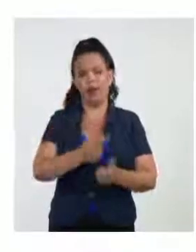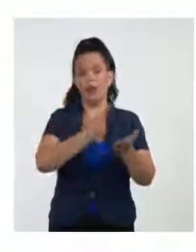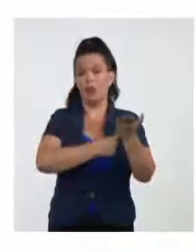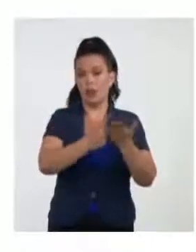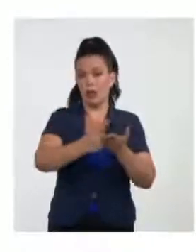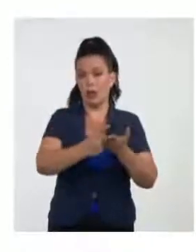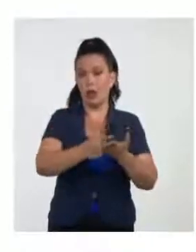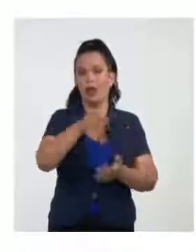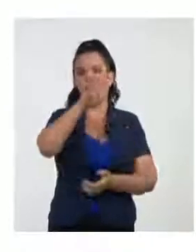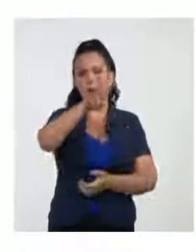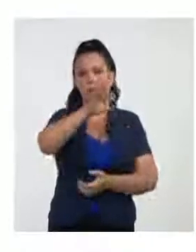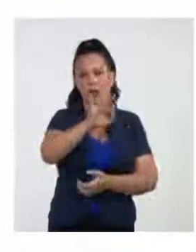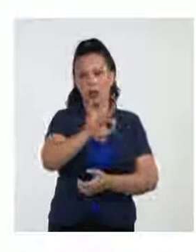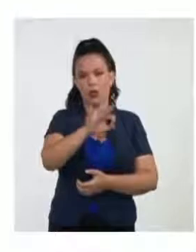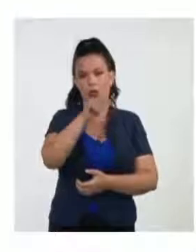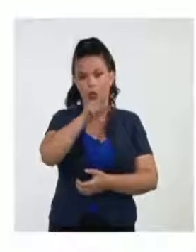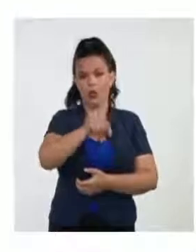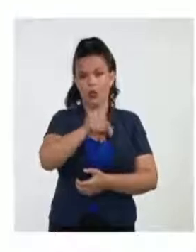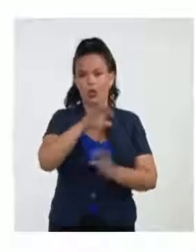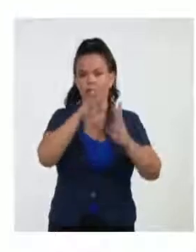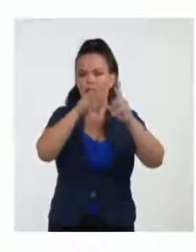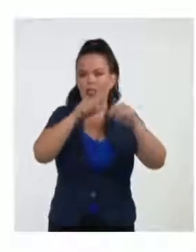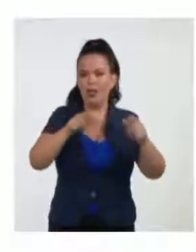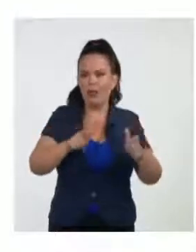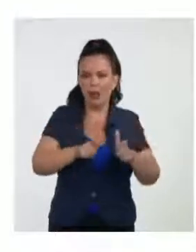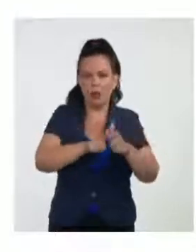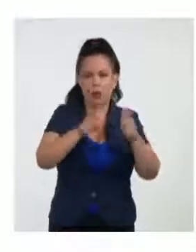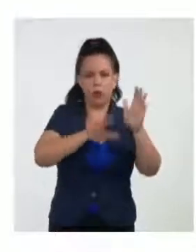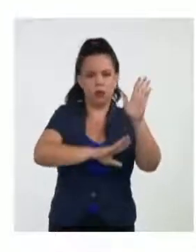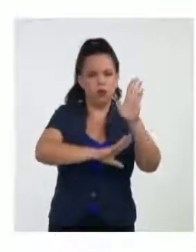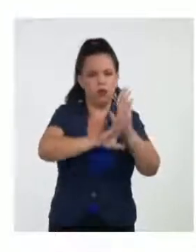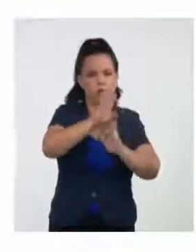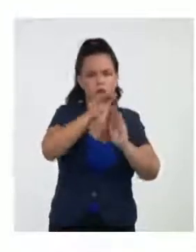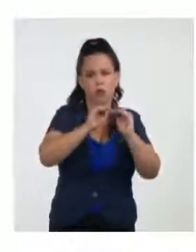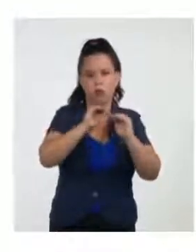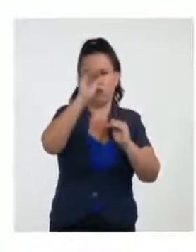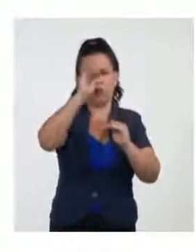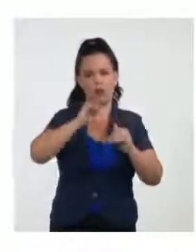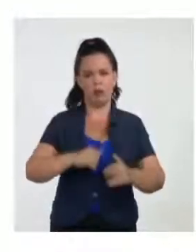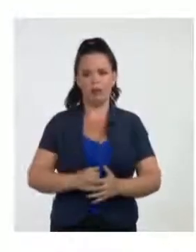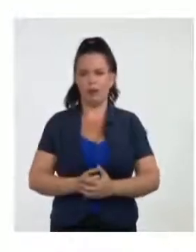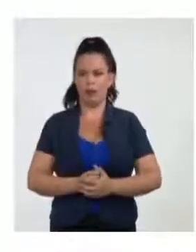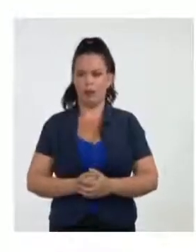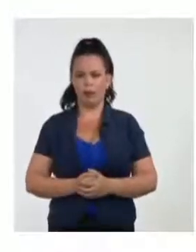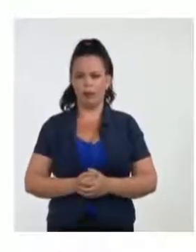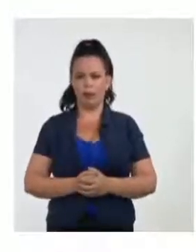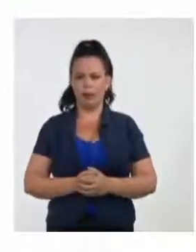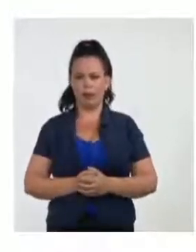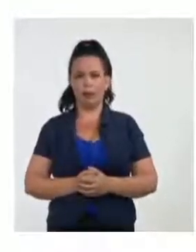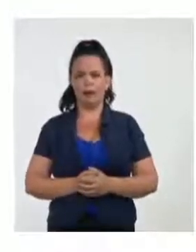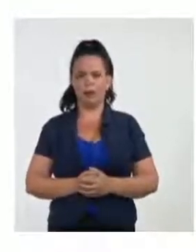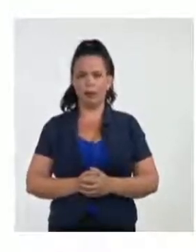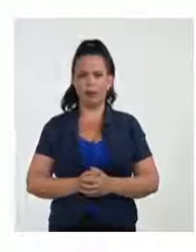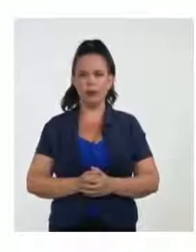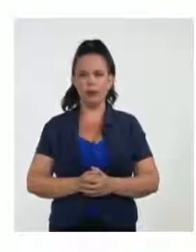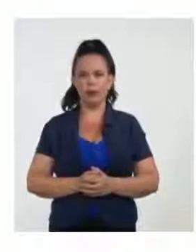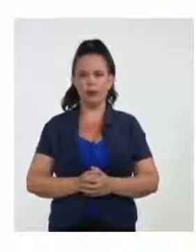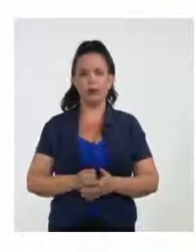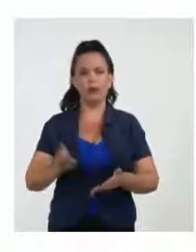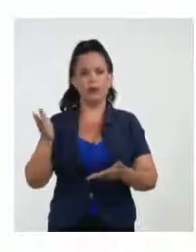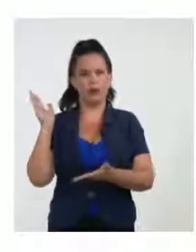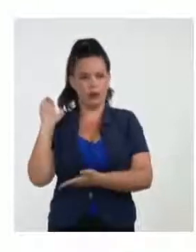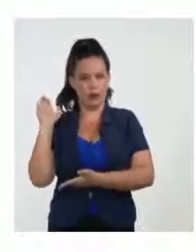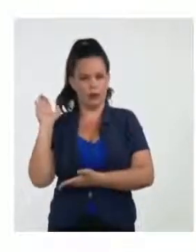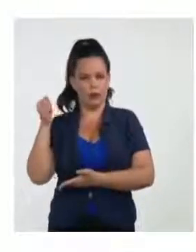cifra más elevada que hemos tenido en este momento. Si puede, la próxima pantalla. Ahí lo tienen. Ese pico